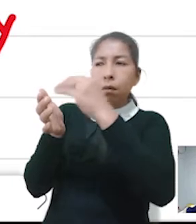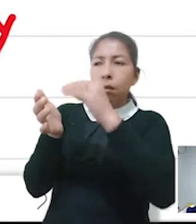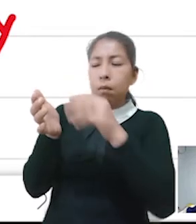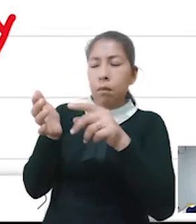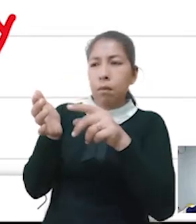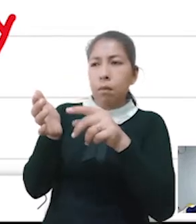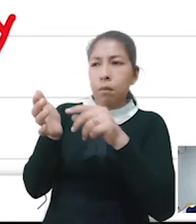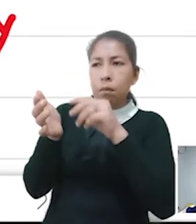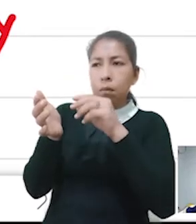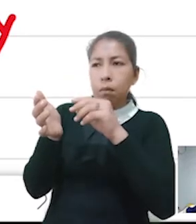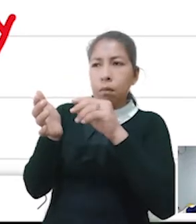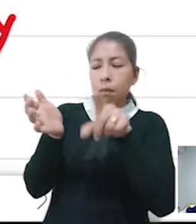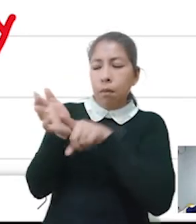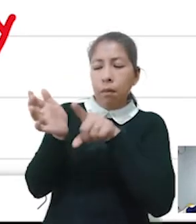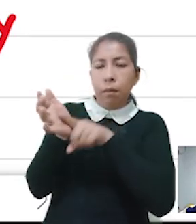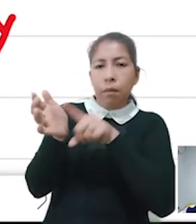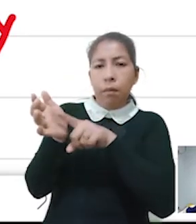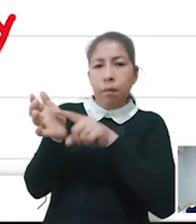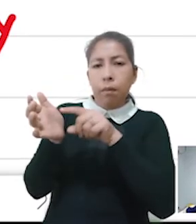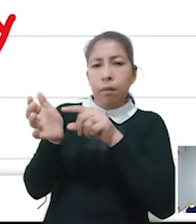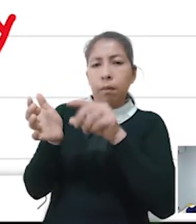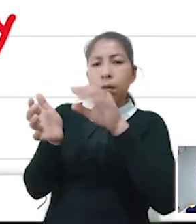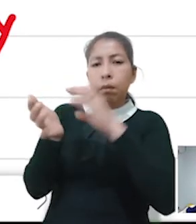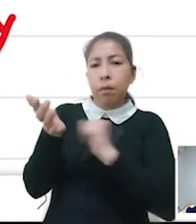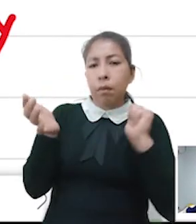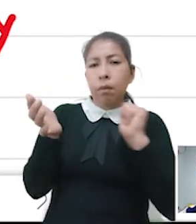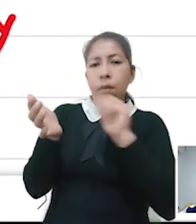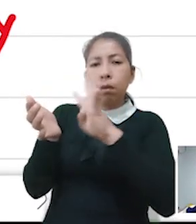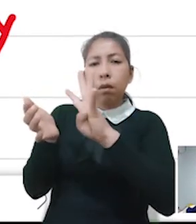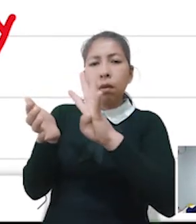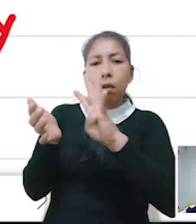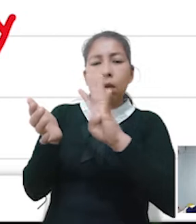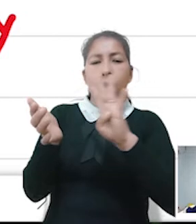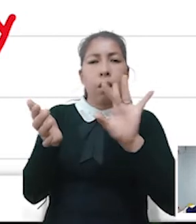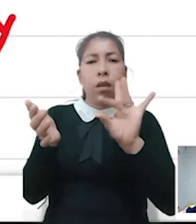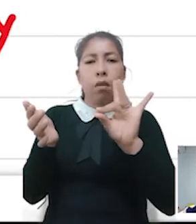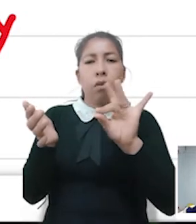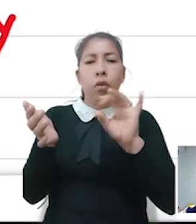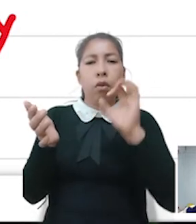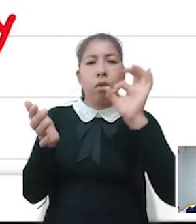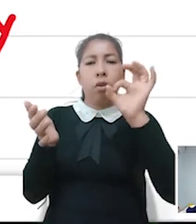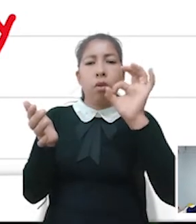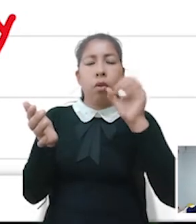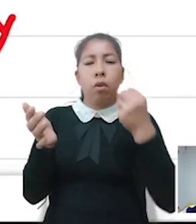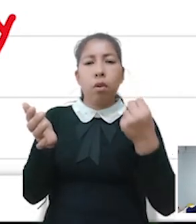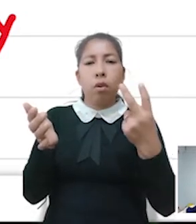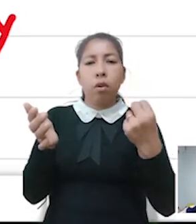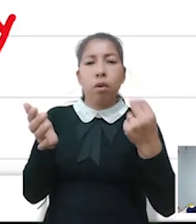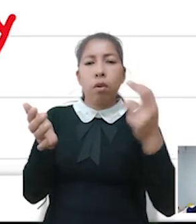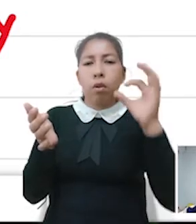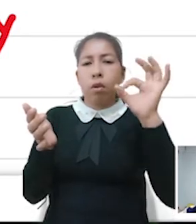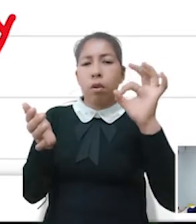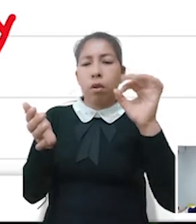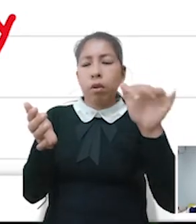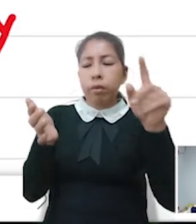48 menos 48 grados 12 minutos.